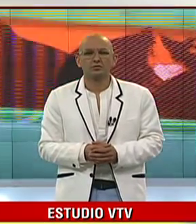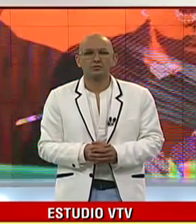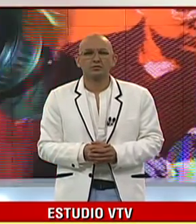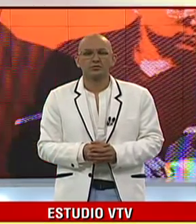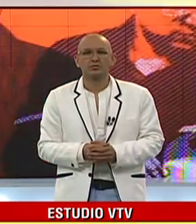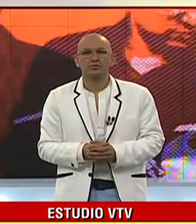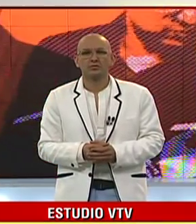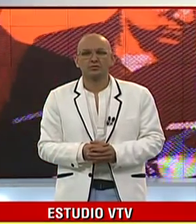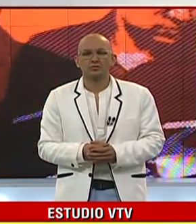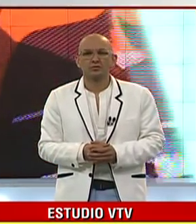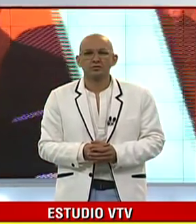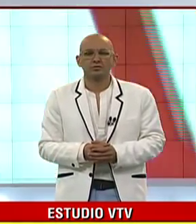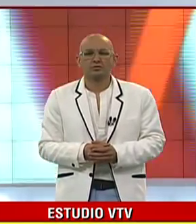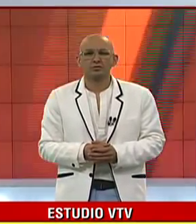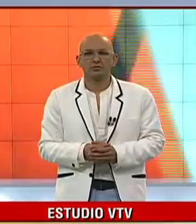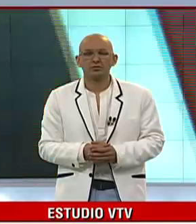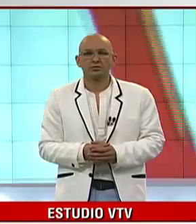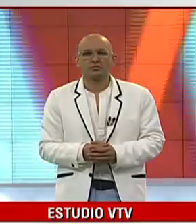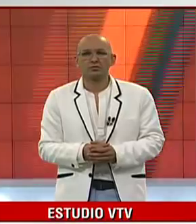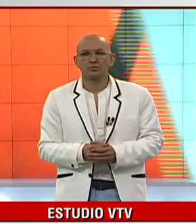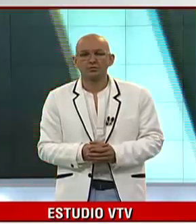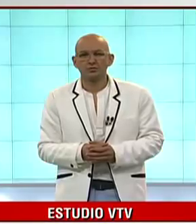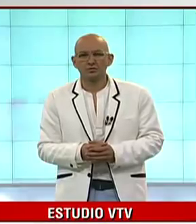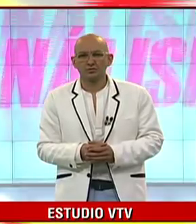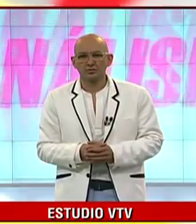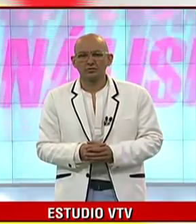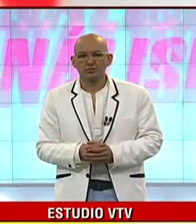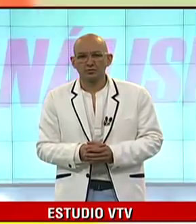mundo entero a respaldarlo.